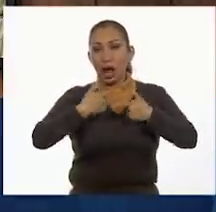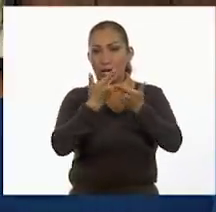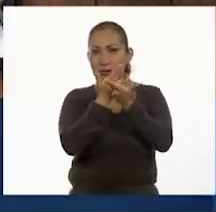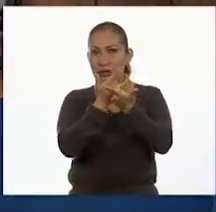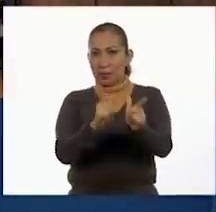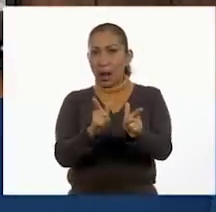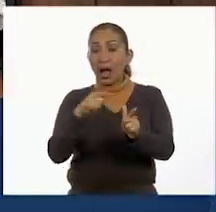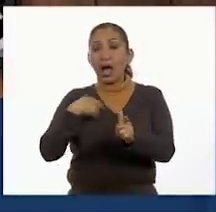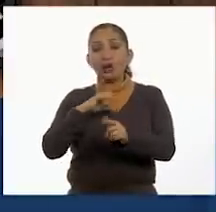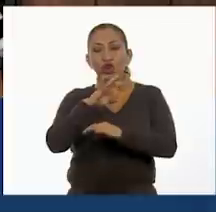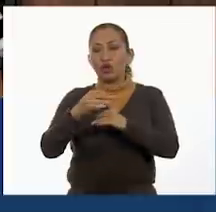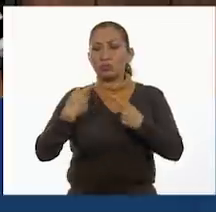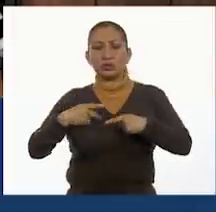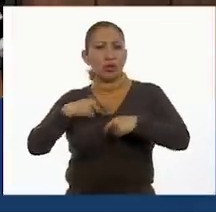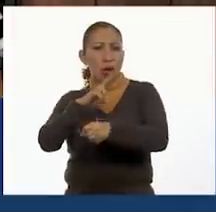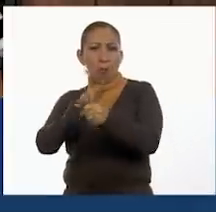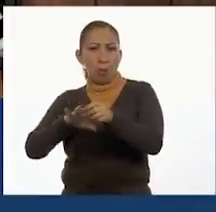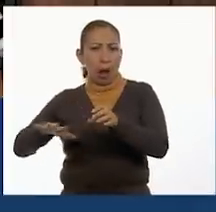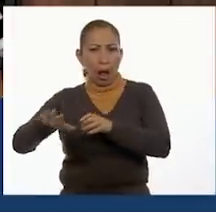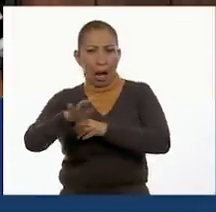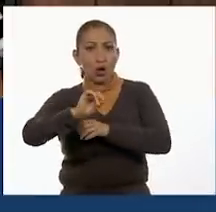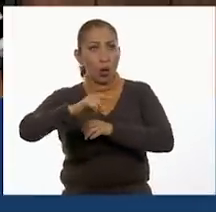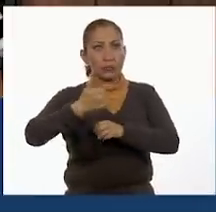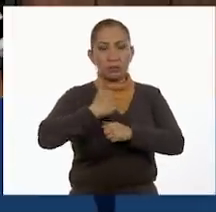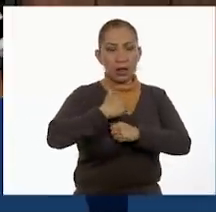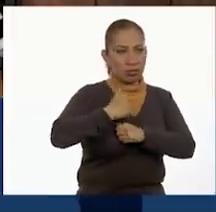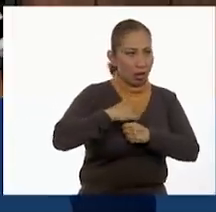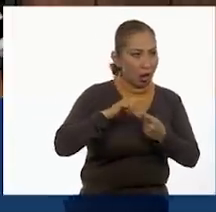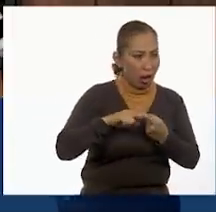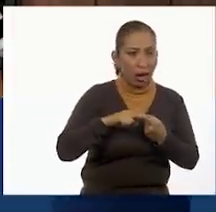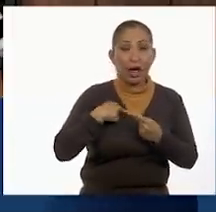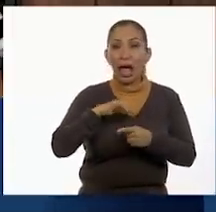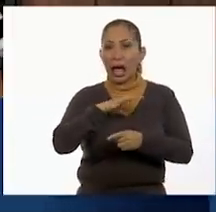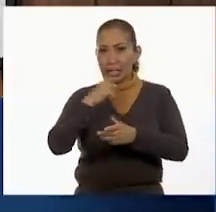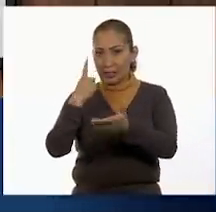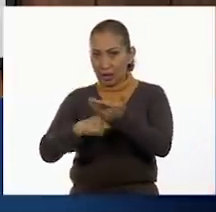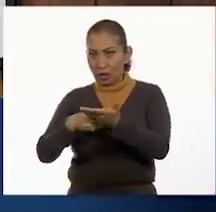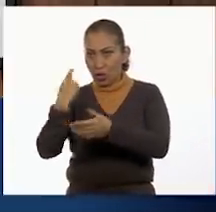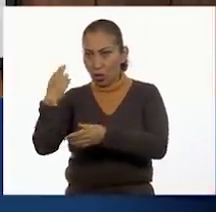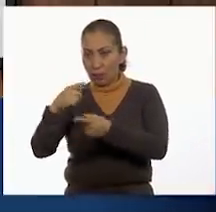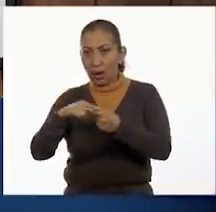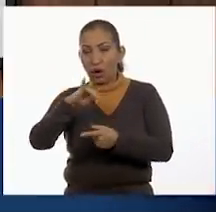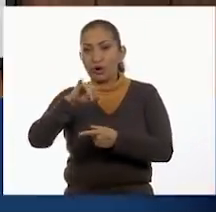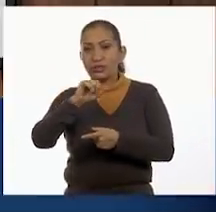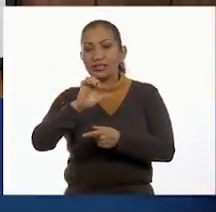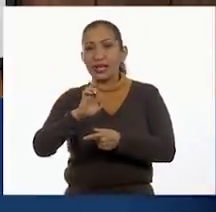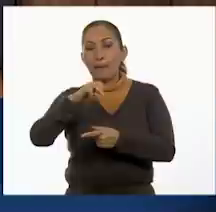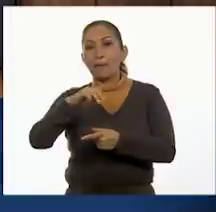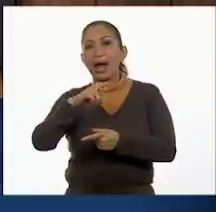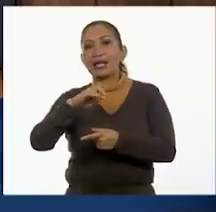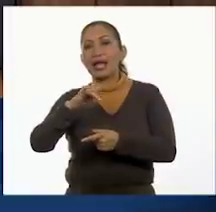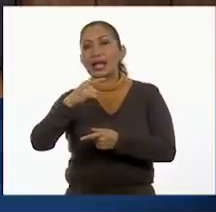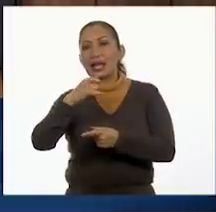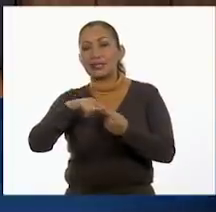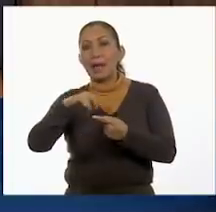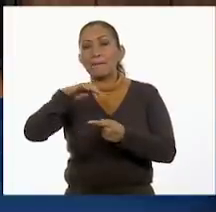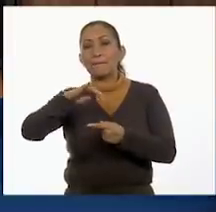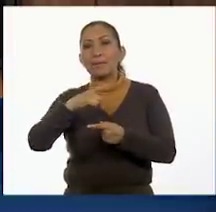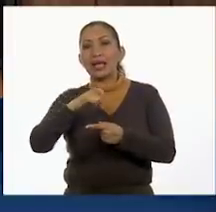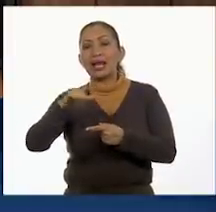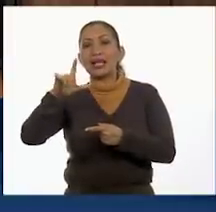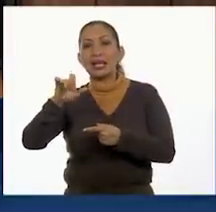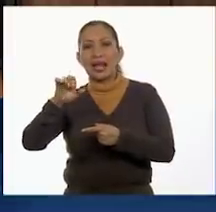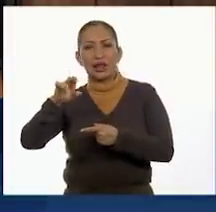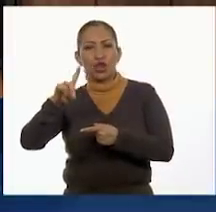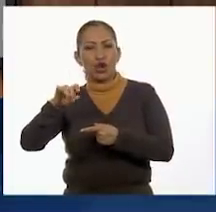casi todos civiles, es decir, que no eran militares, entre los que se encontraban José María Iglesias, Miguel y Sebastián Lerdo